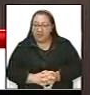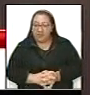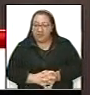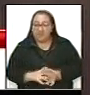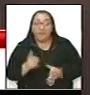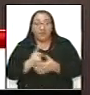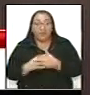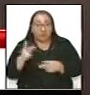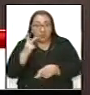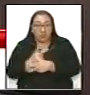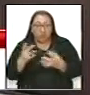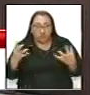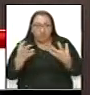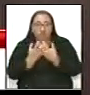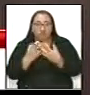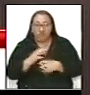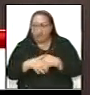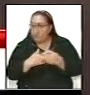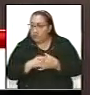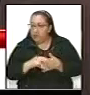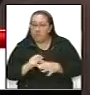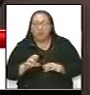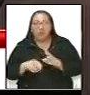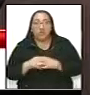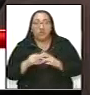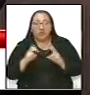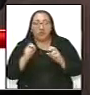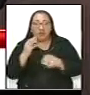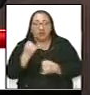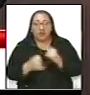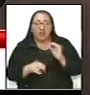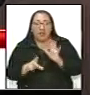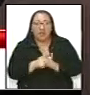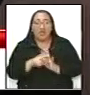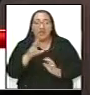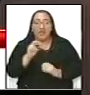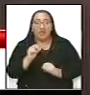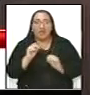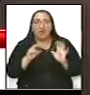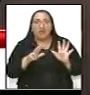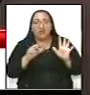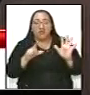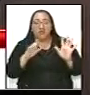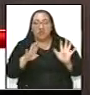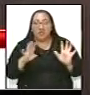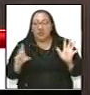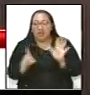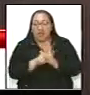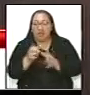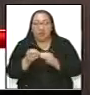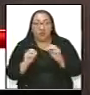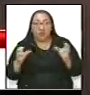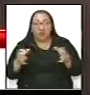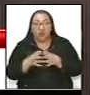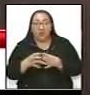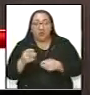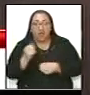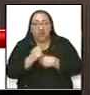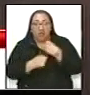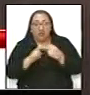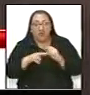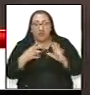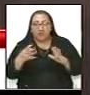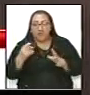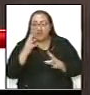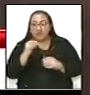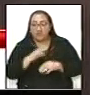guarde una consonancia en la vigésima disposición complementaria final de la ley 3879. ley del presupuesto del sector público año fiscal 2019 que